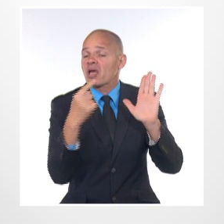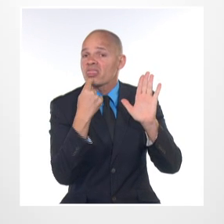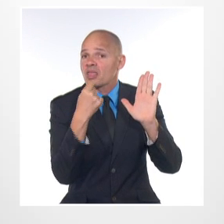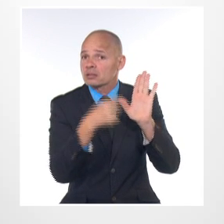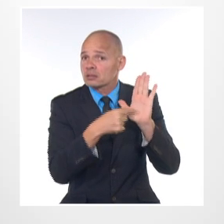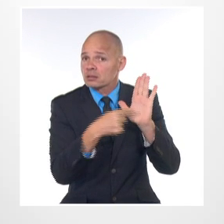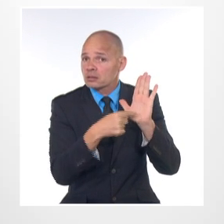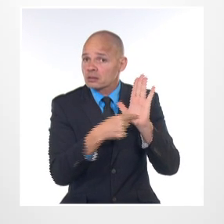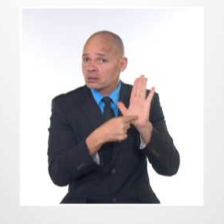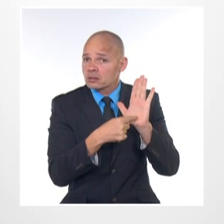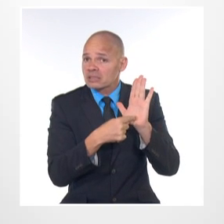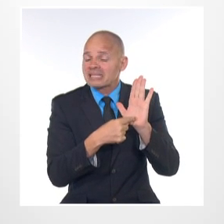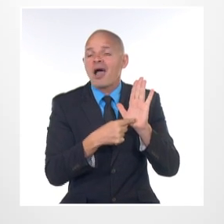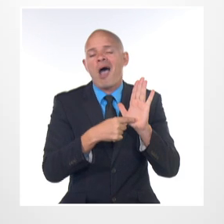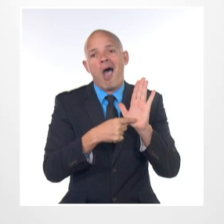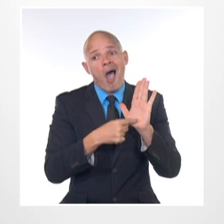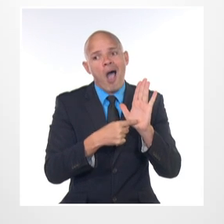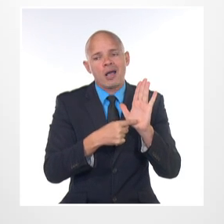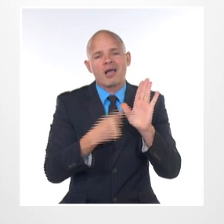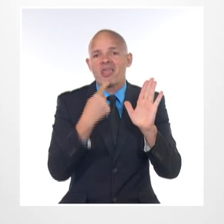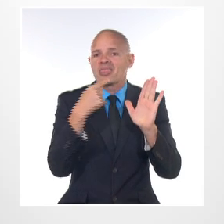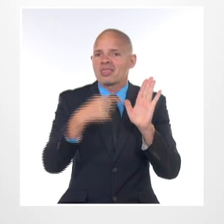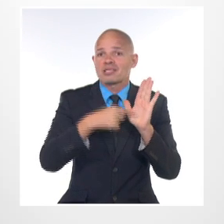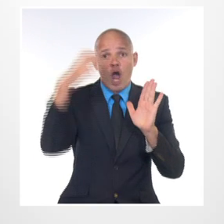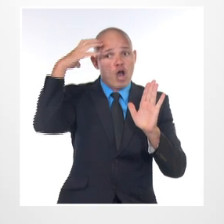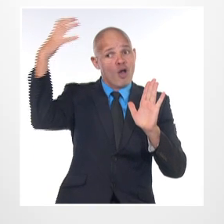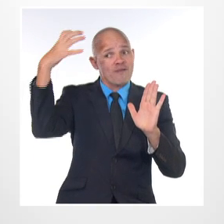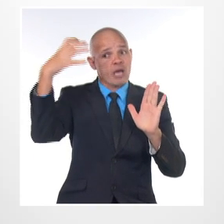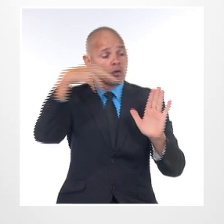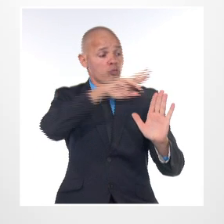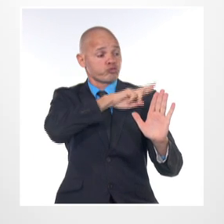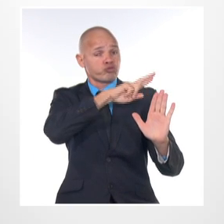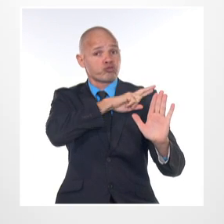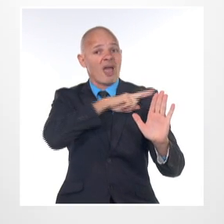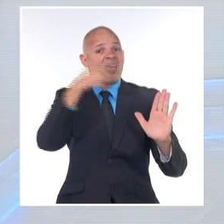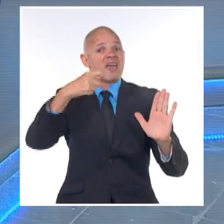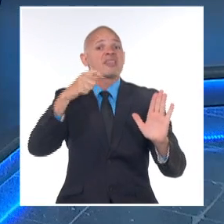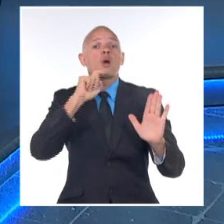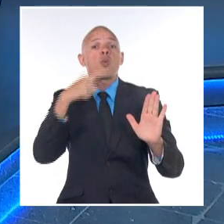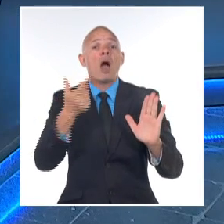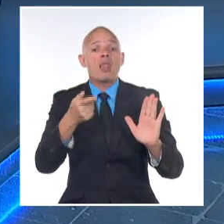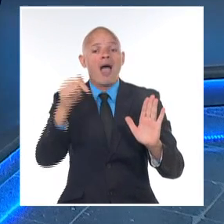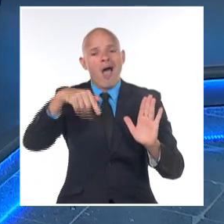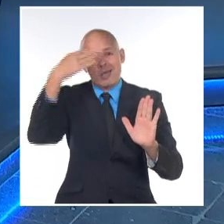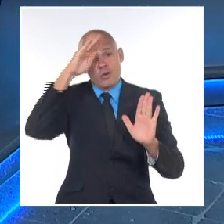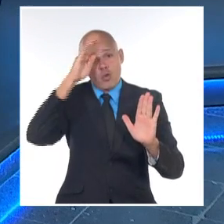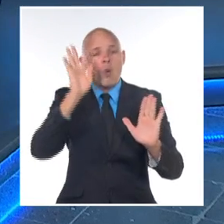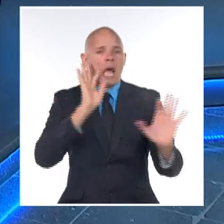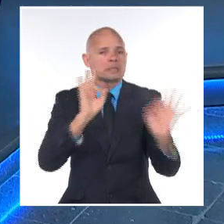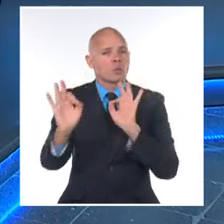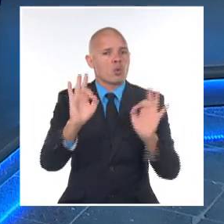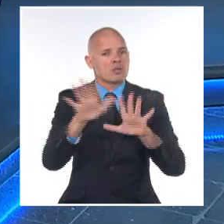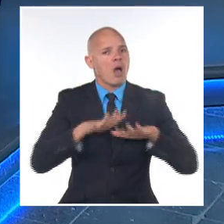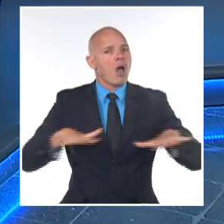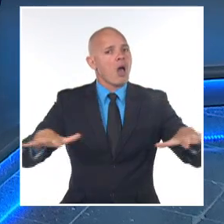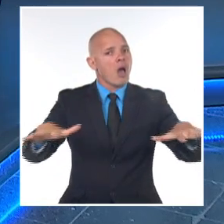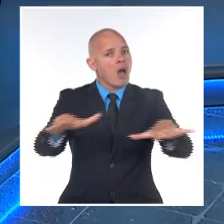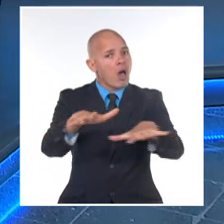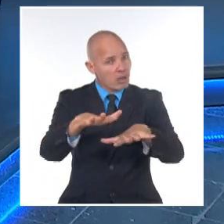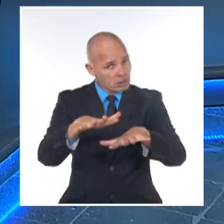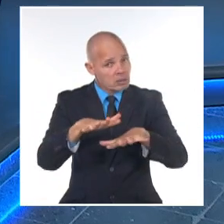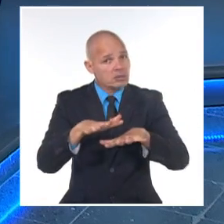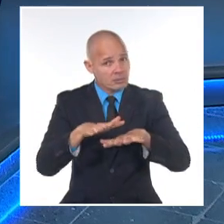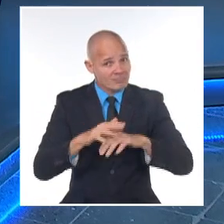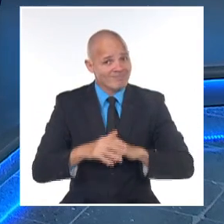el Estado, preservar la seguridad nacional. Esto tiene un sustento constitucional, todo lo que ustedes han explicado aquí. Exactamente, que no es uno